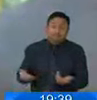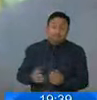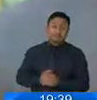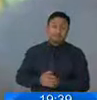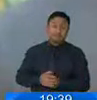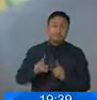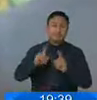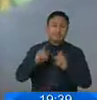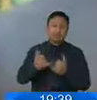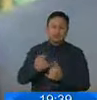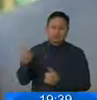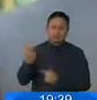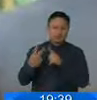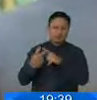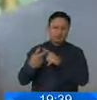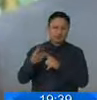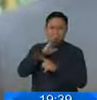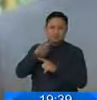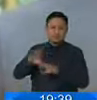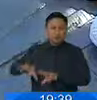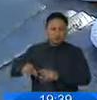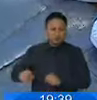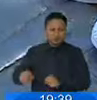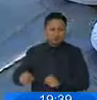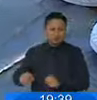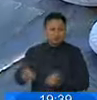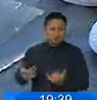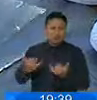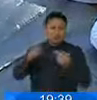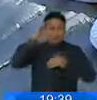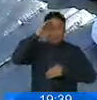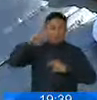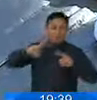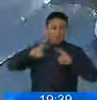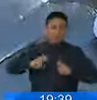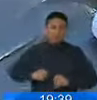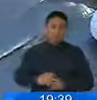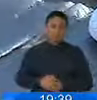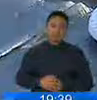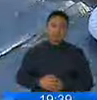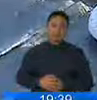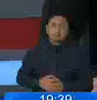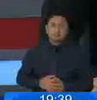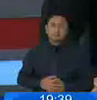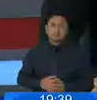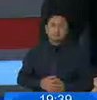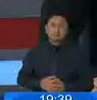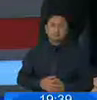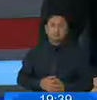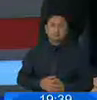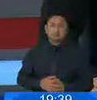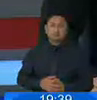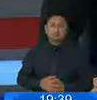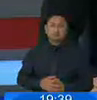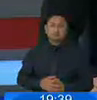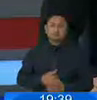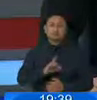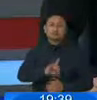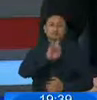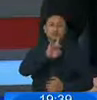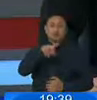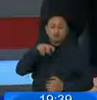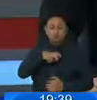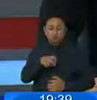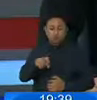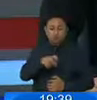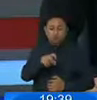ahora la gran interrogante que la policía investiga. En Quito informó Iván Casamén. 8 boas